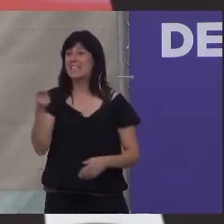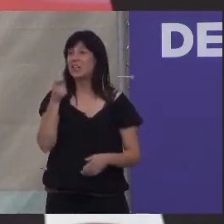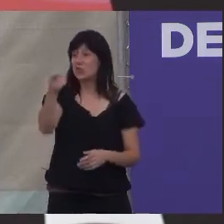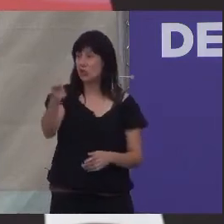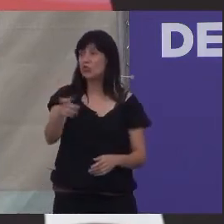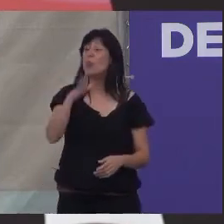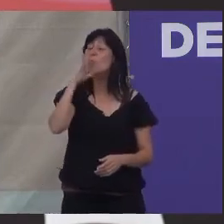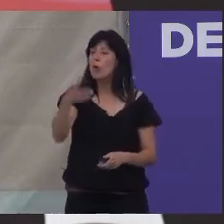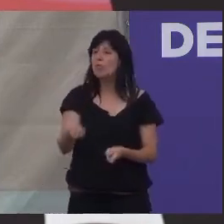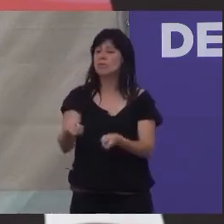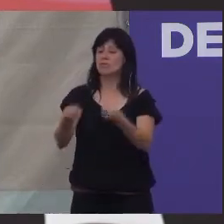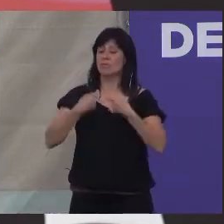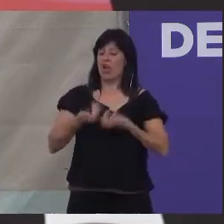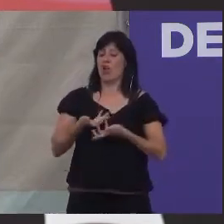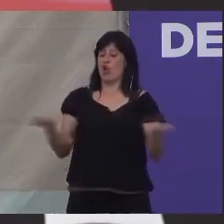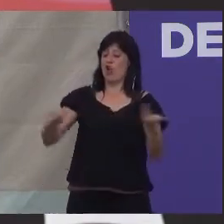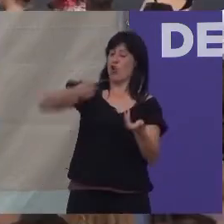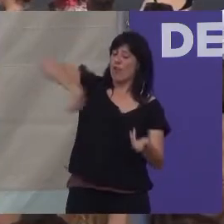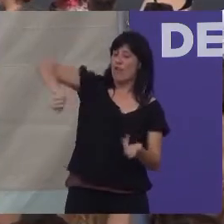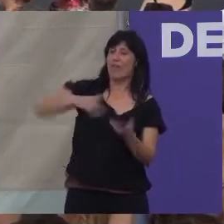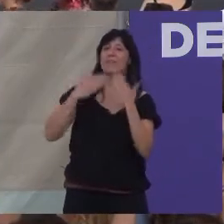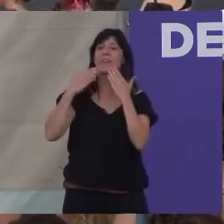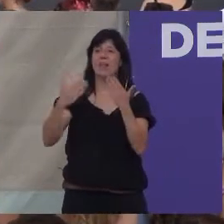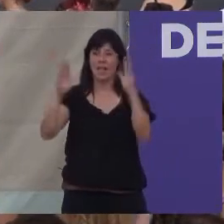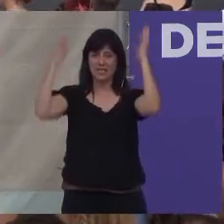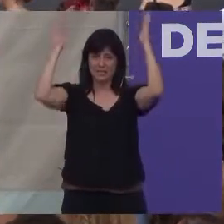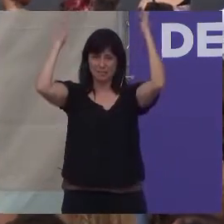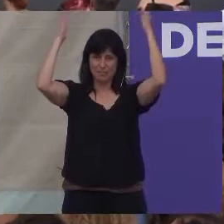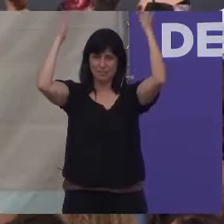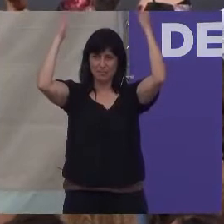donar confianza. Gràcies.